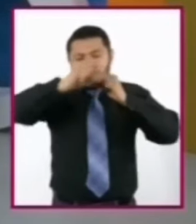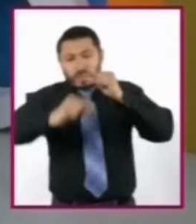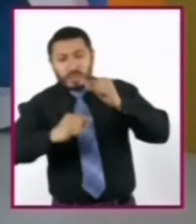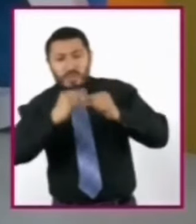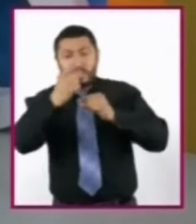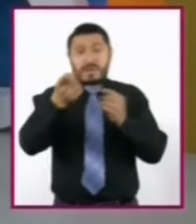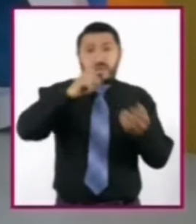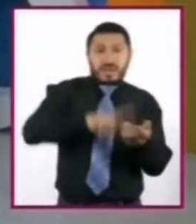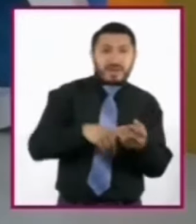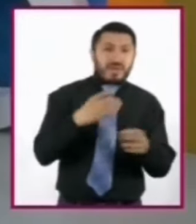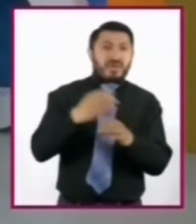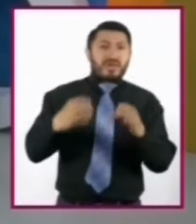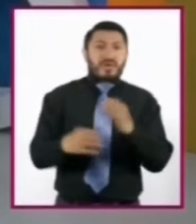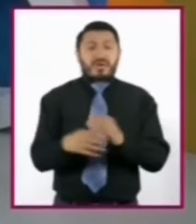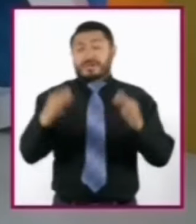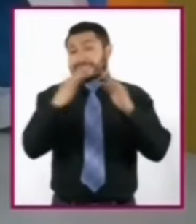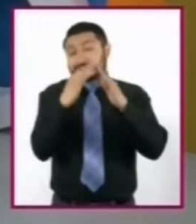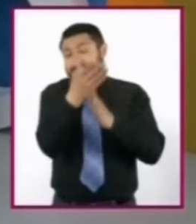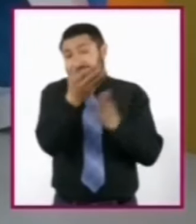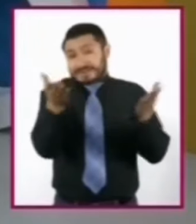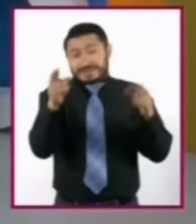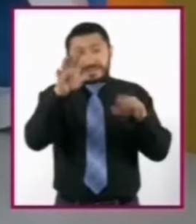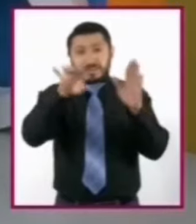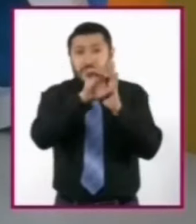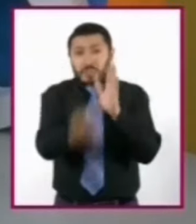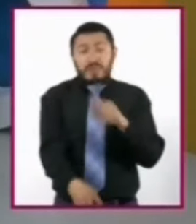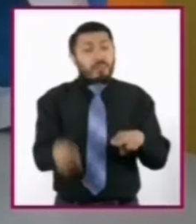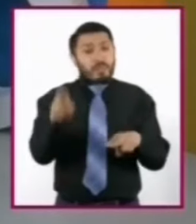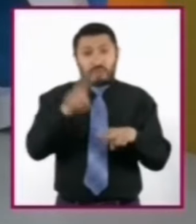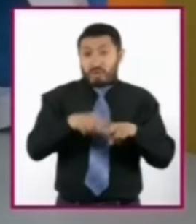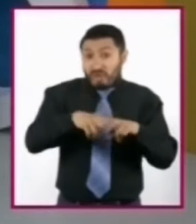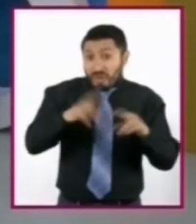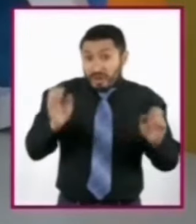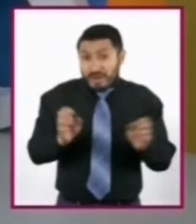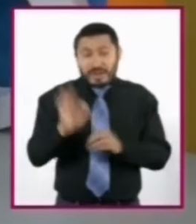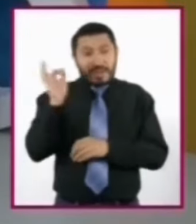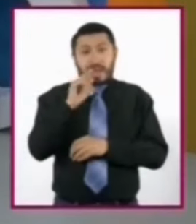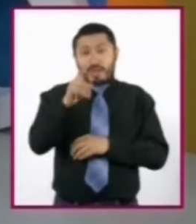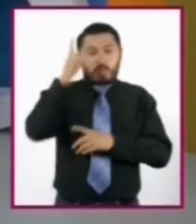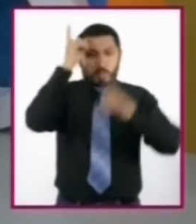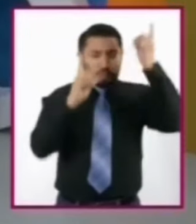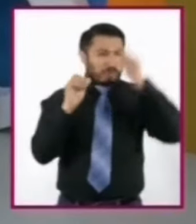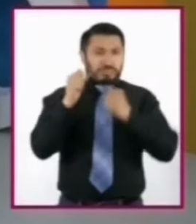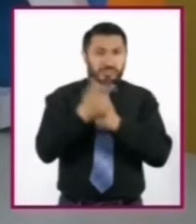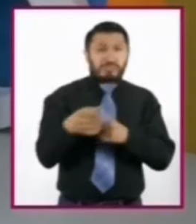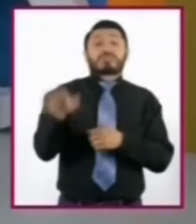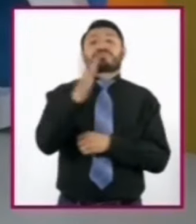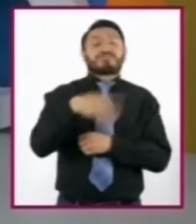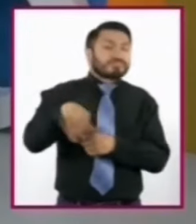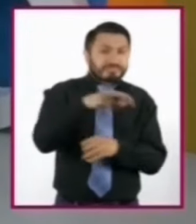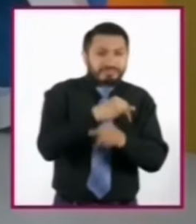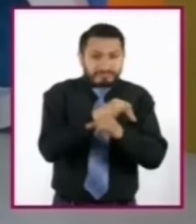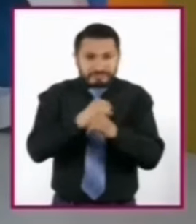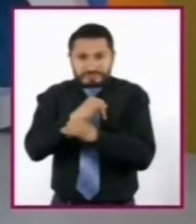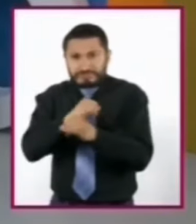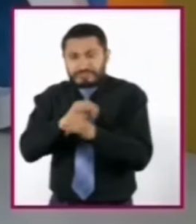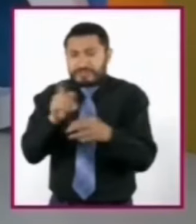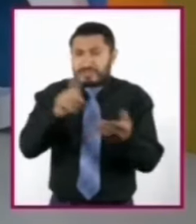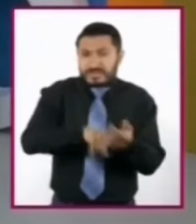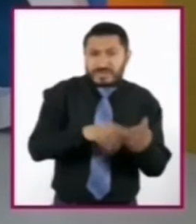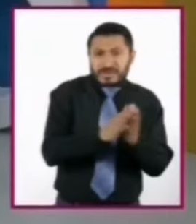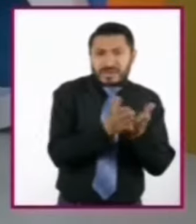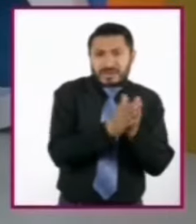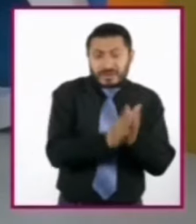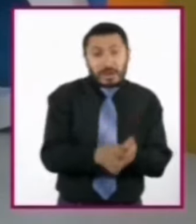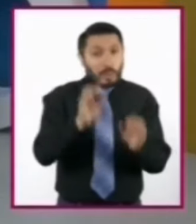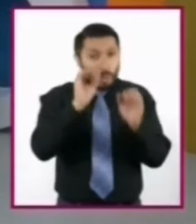su casa. Por ejemplo, una silla. Si tienen alguna duda, pueden buscar información en su libro de texto y